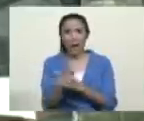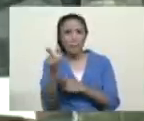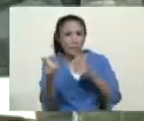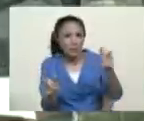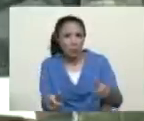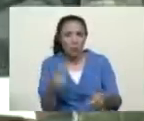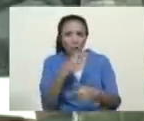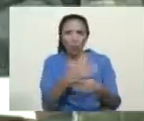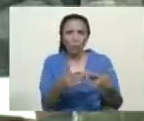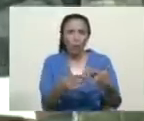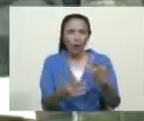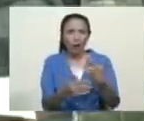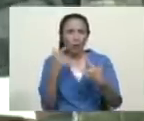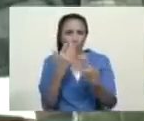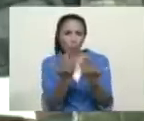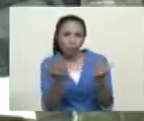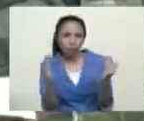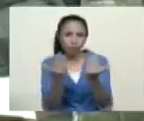como escudos humanos.